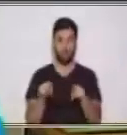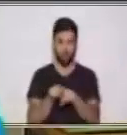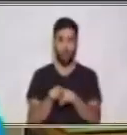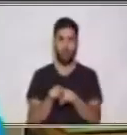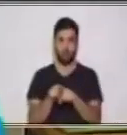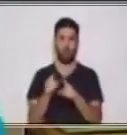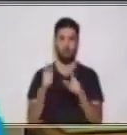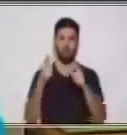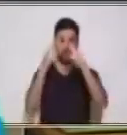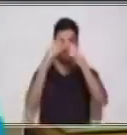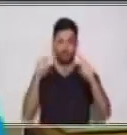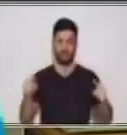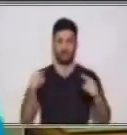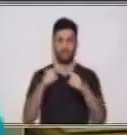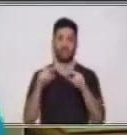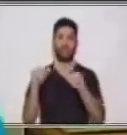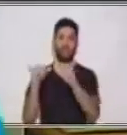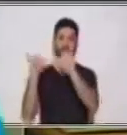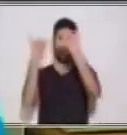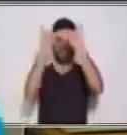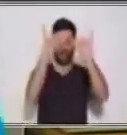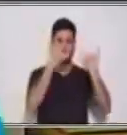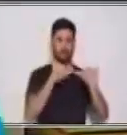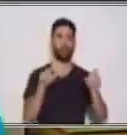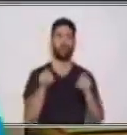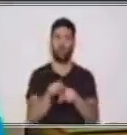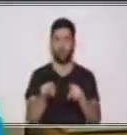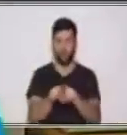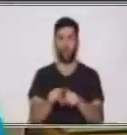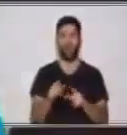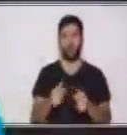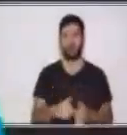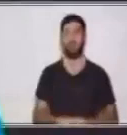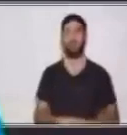el tamaño que corresponde a los lados.